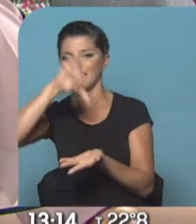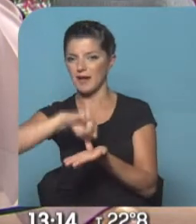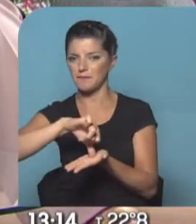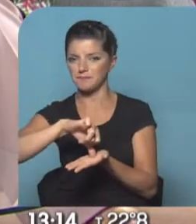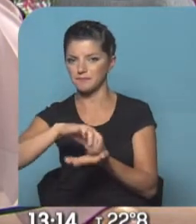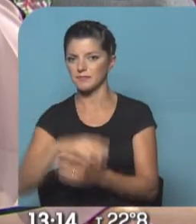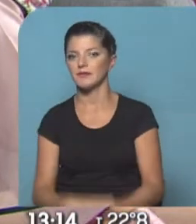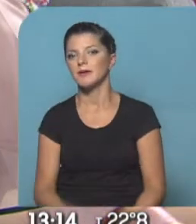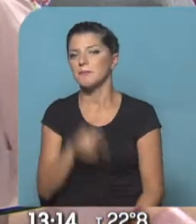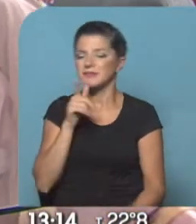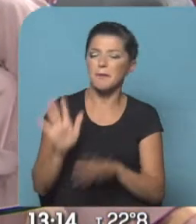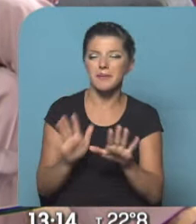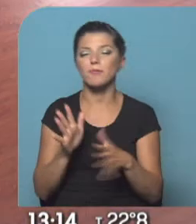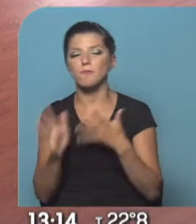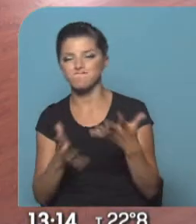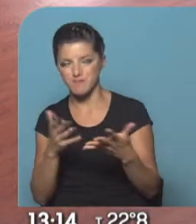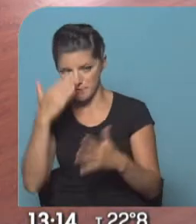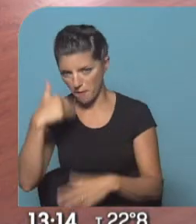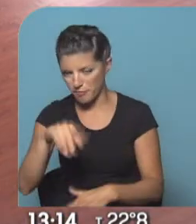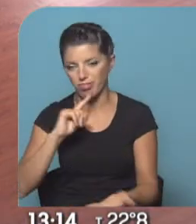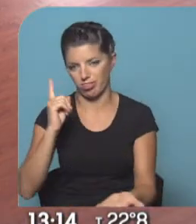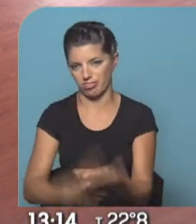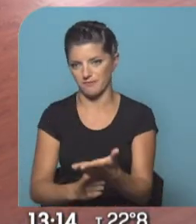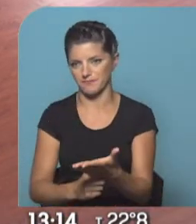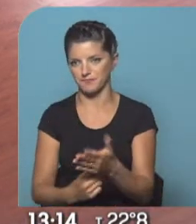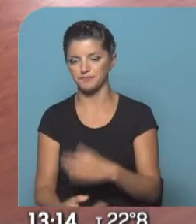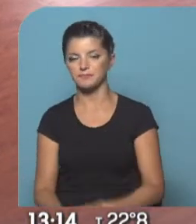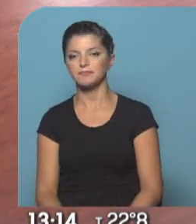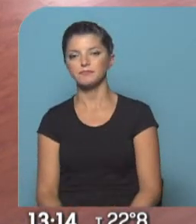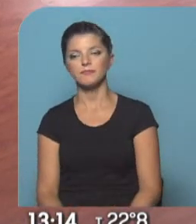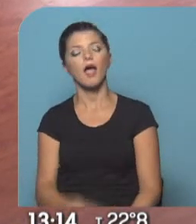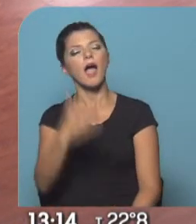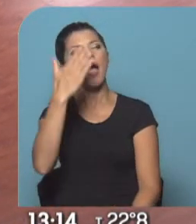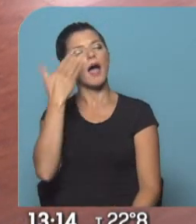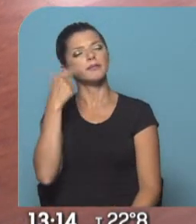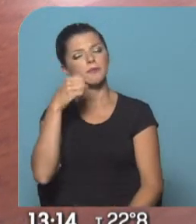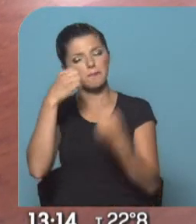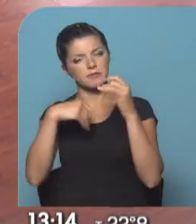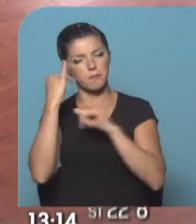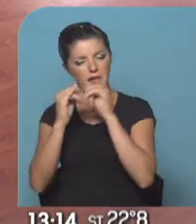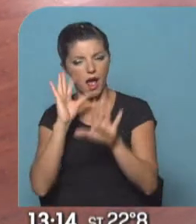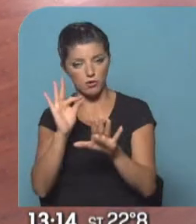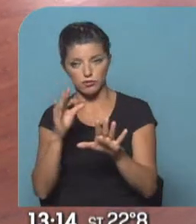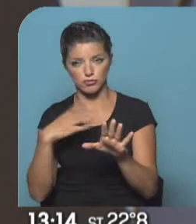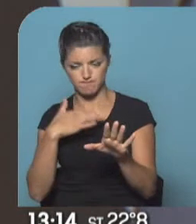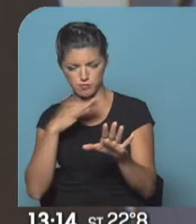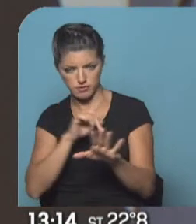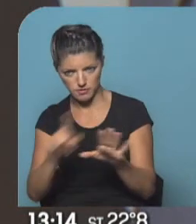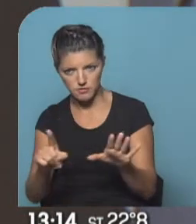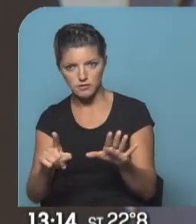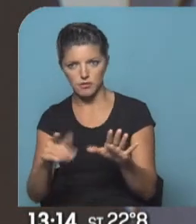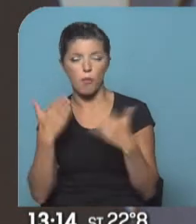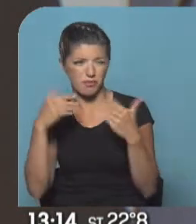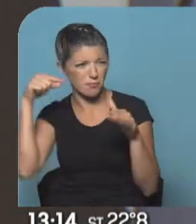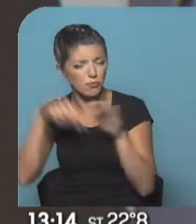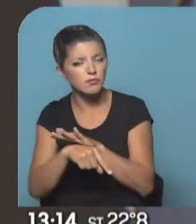las gateras para ver qué hacer. Ezequiel, ¿por qué no nos repetís algo que empezaste a desarrollar al principio y que por ahí no terminé de entender o se puede profundizar